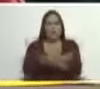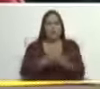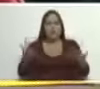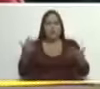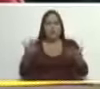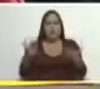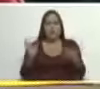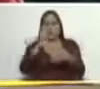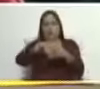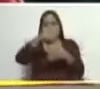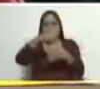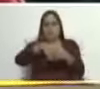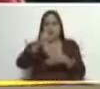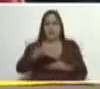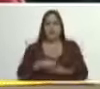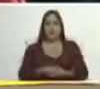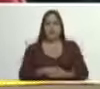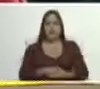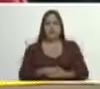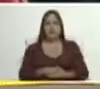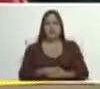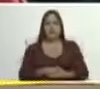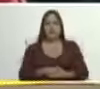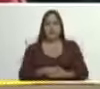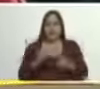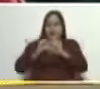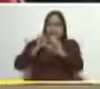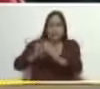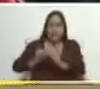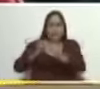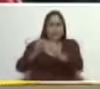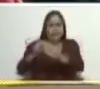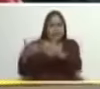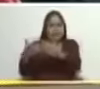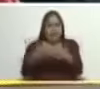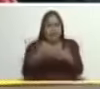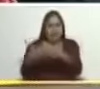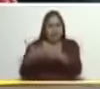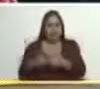de dólares para continuar la guerra